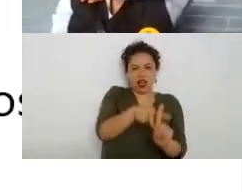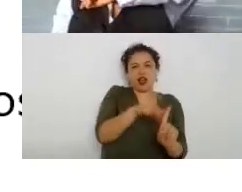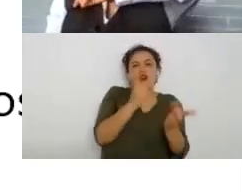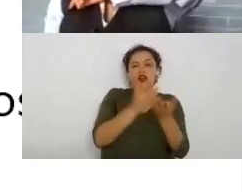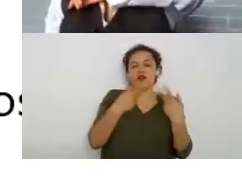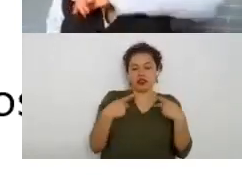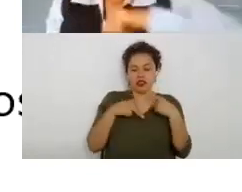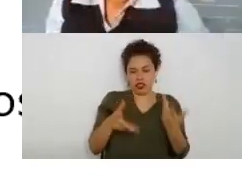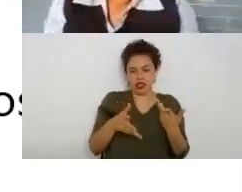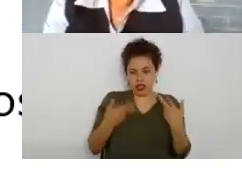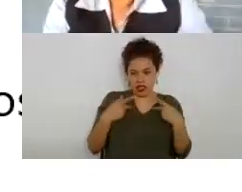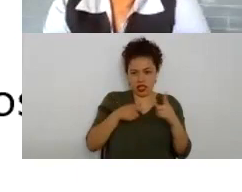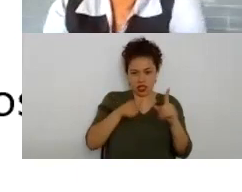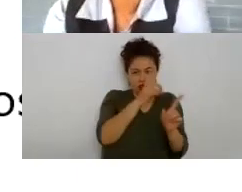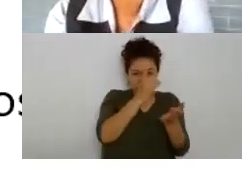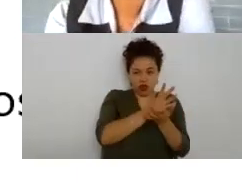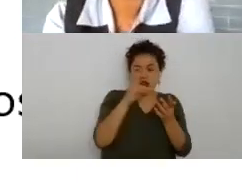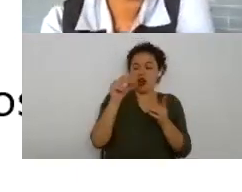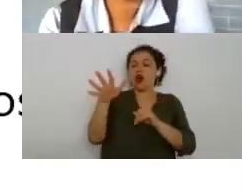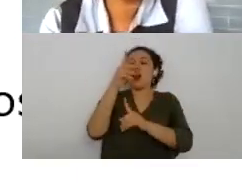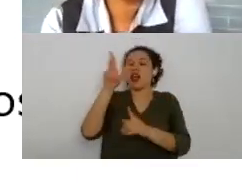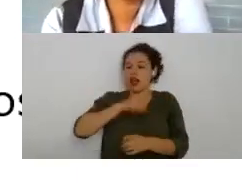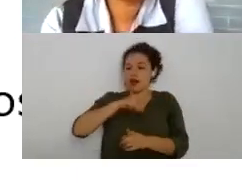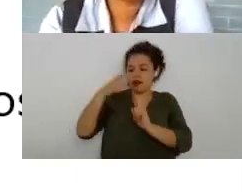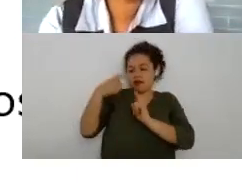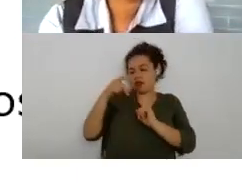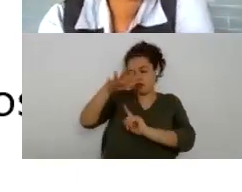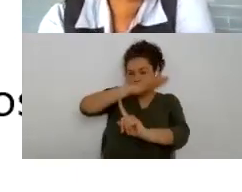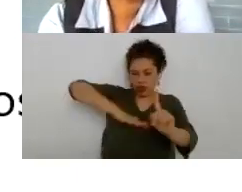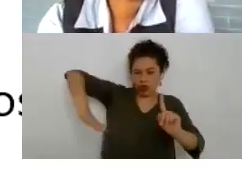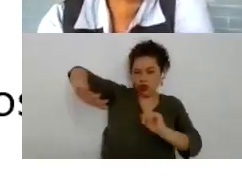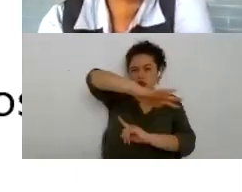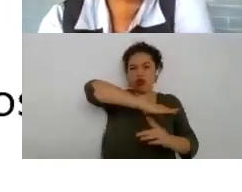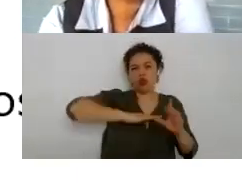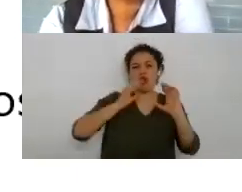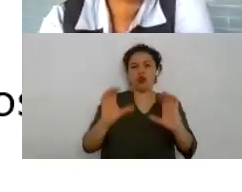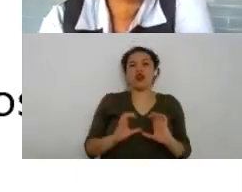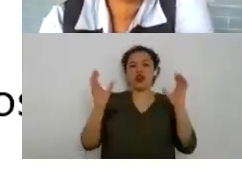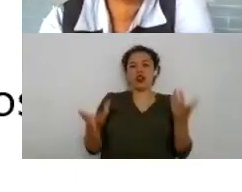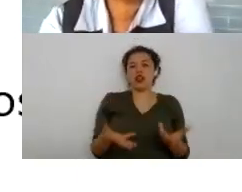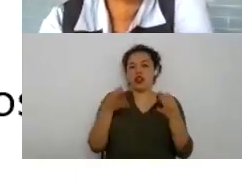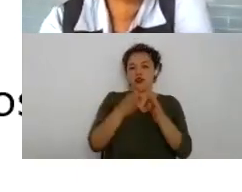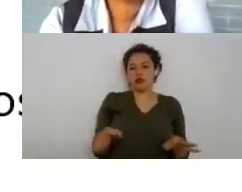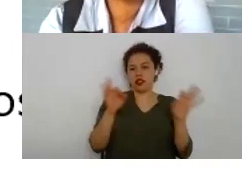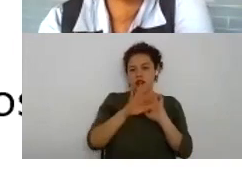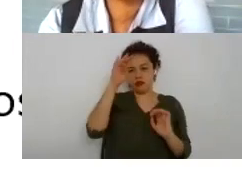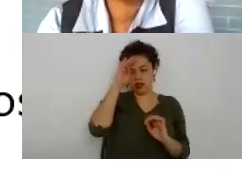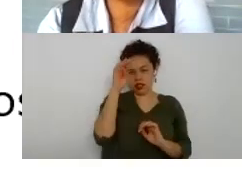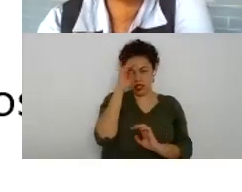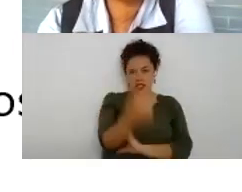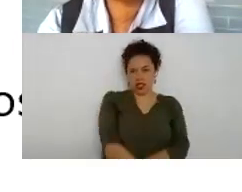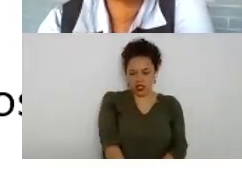sino también es cuidar la escena en sí. ¿De acuerdo? Y otro punto muy importante a considerar aquí es